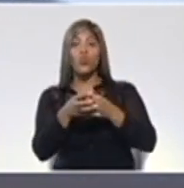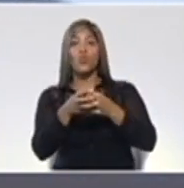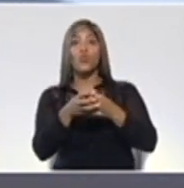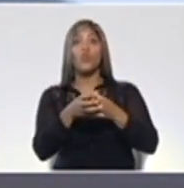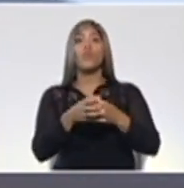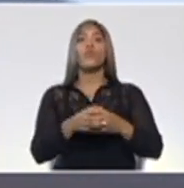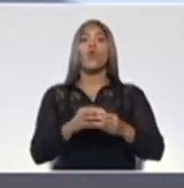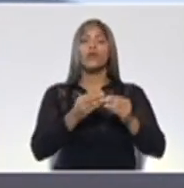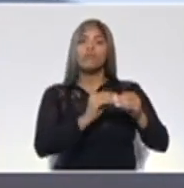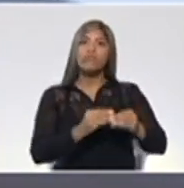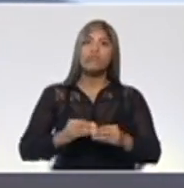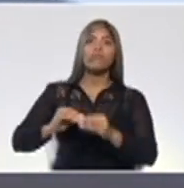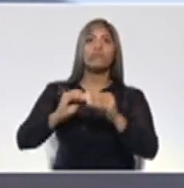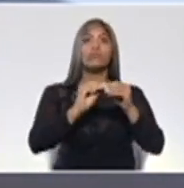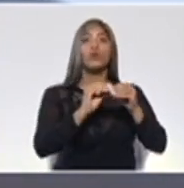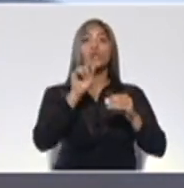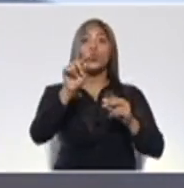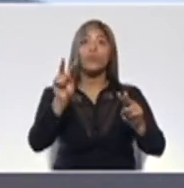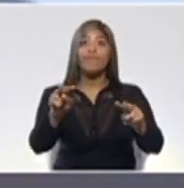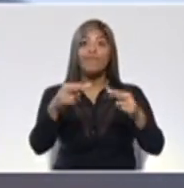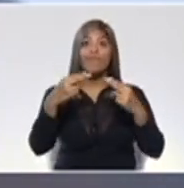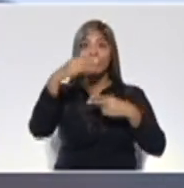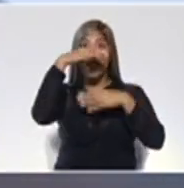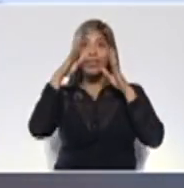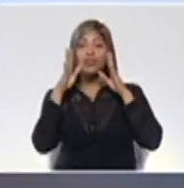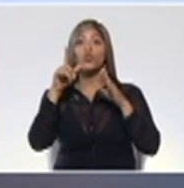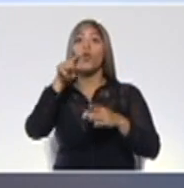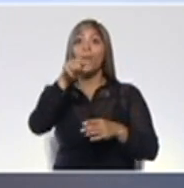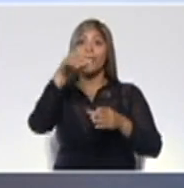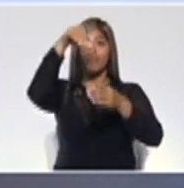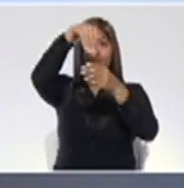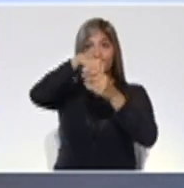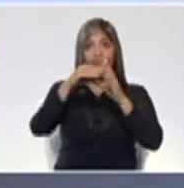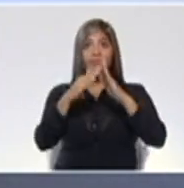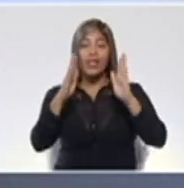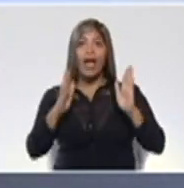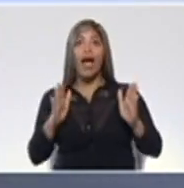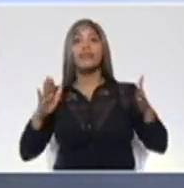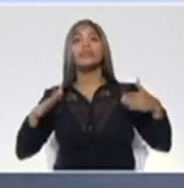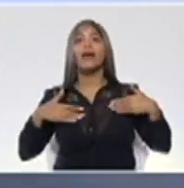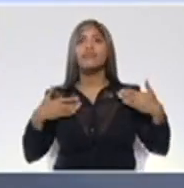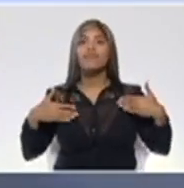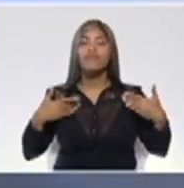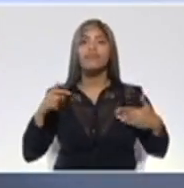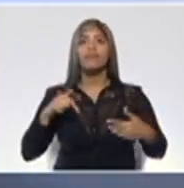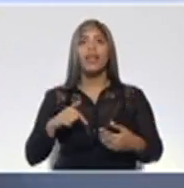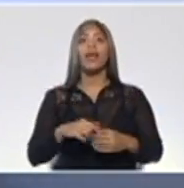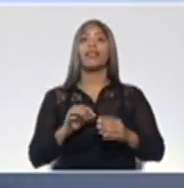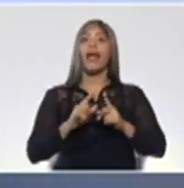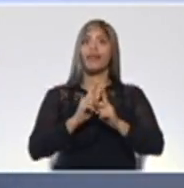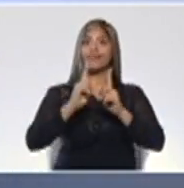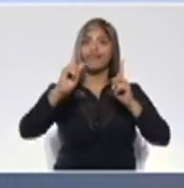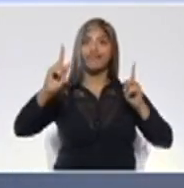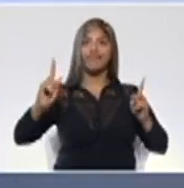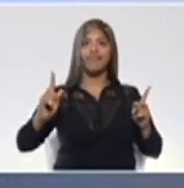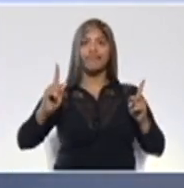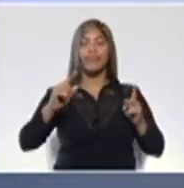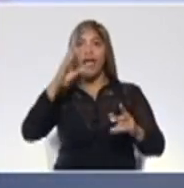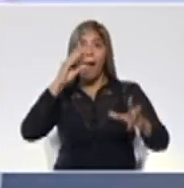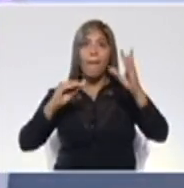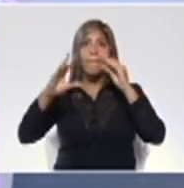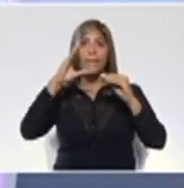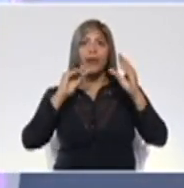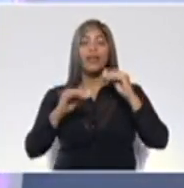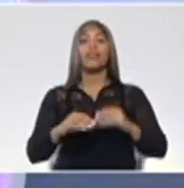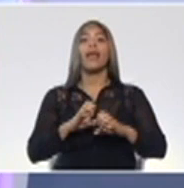de producción en que ustedes se queden en casa seguras y seguros disfrutando de esta nueva modalidad de educación a distancia que los protege